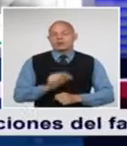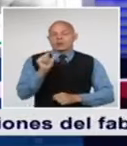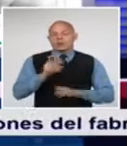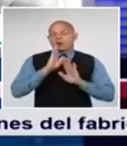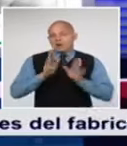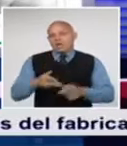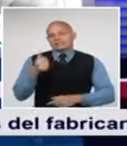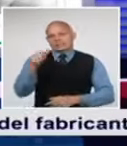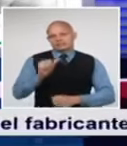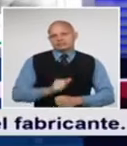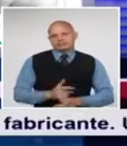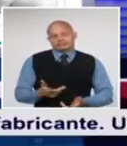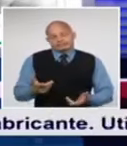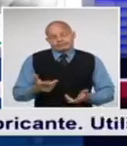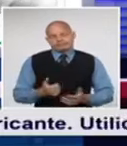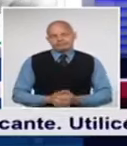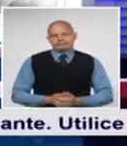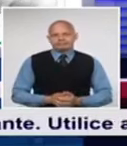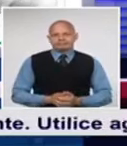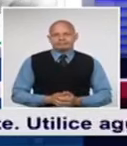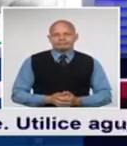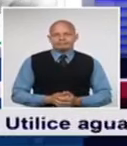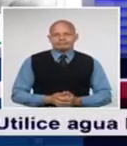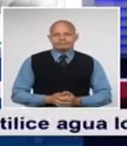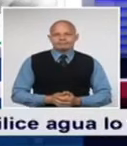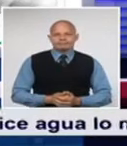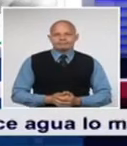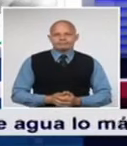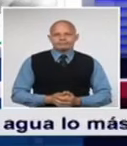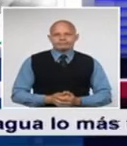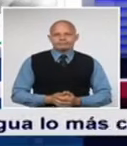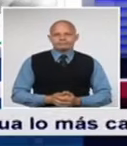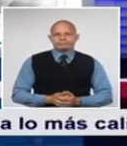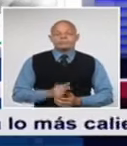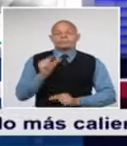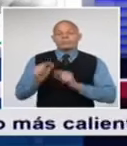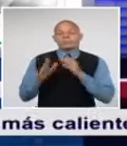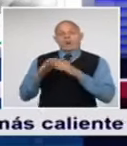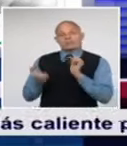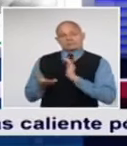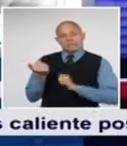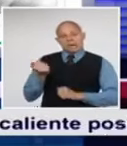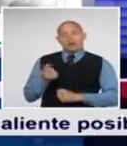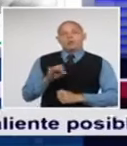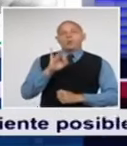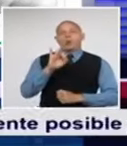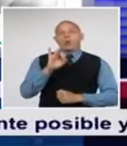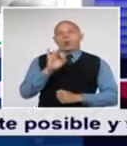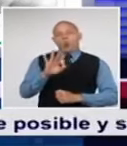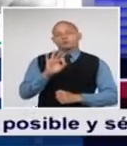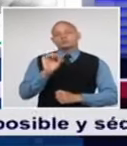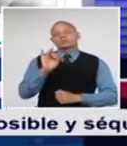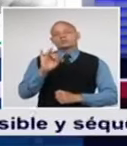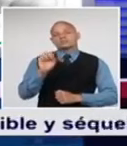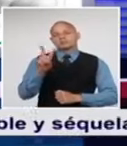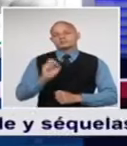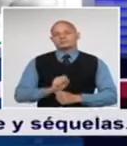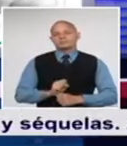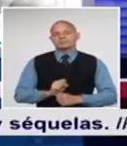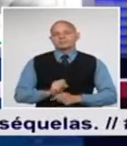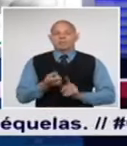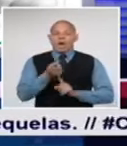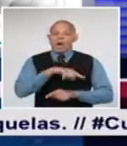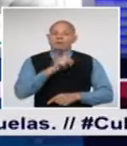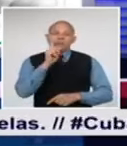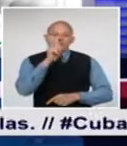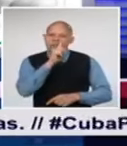fallecidos como consecuencia de la enfermedad. Fueron otorgadas 872 altas clínicas. Se procesaron ayer más